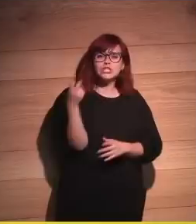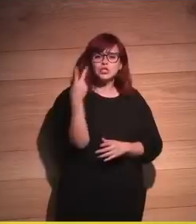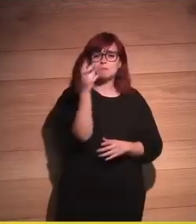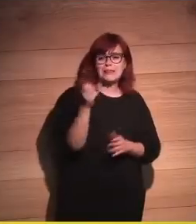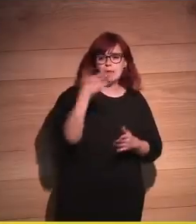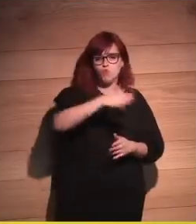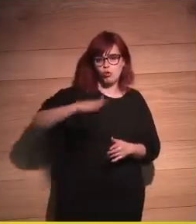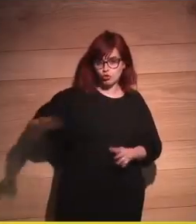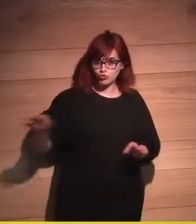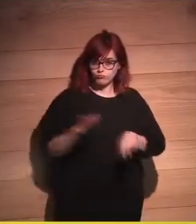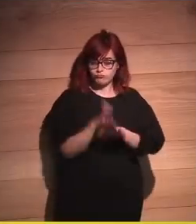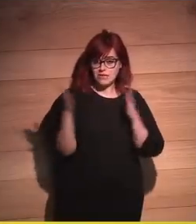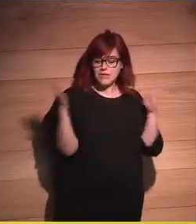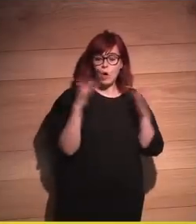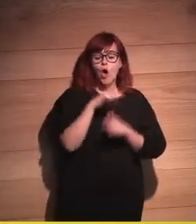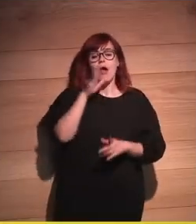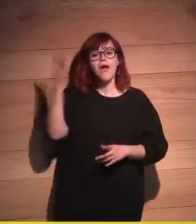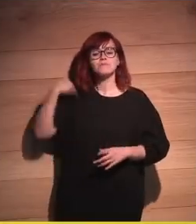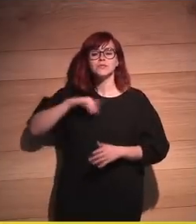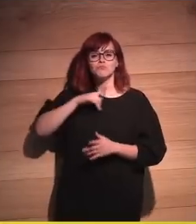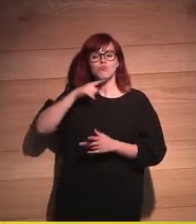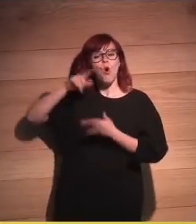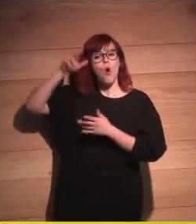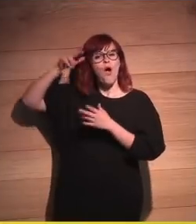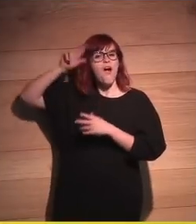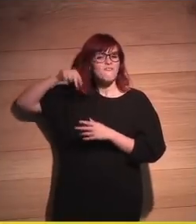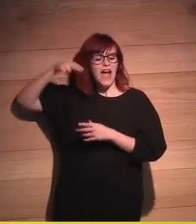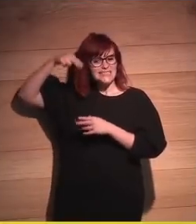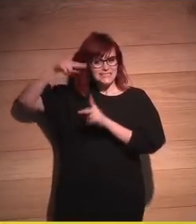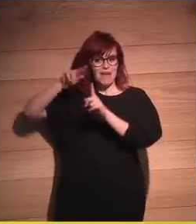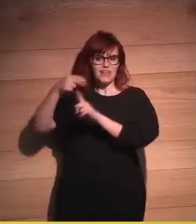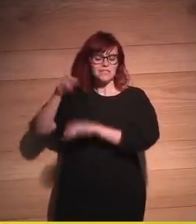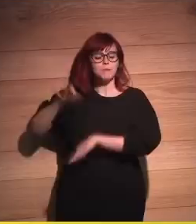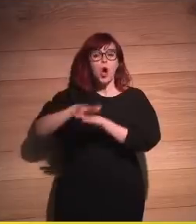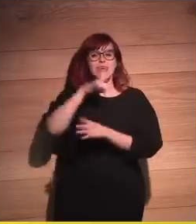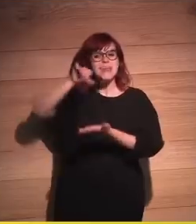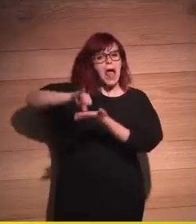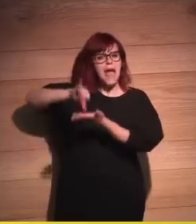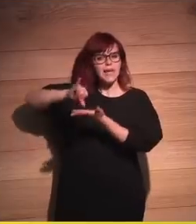2.220 muertos en Afganistán, más de 4.000 en Irak,